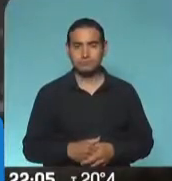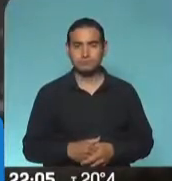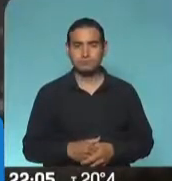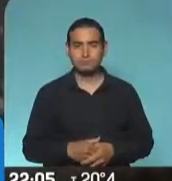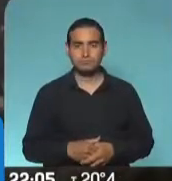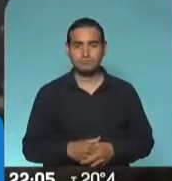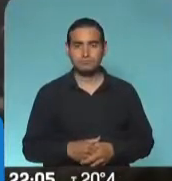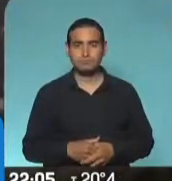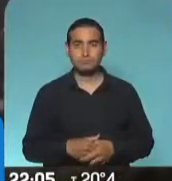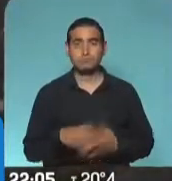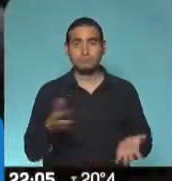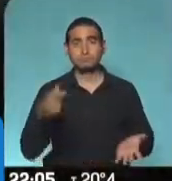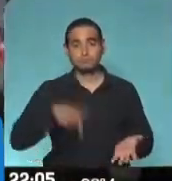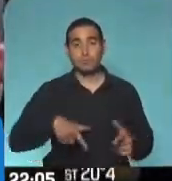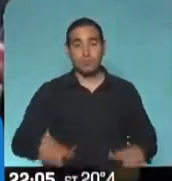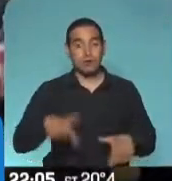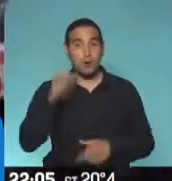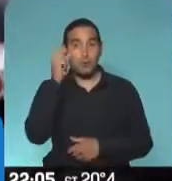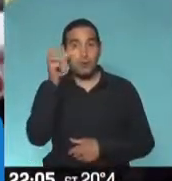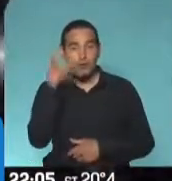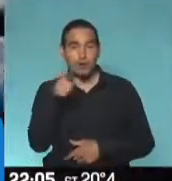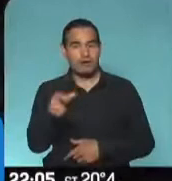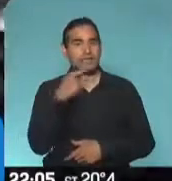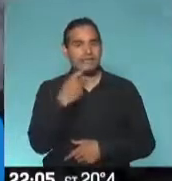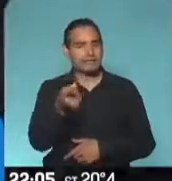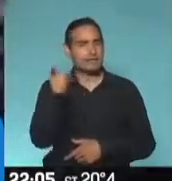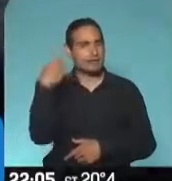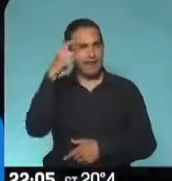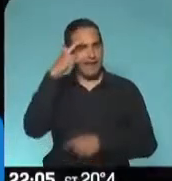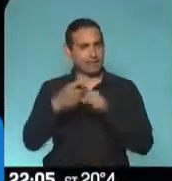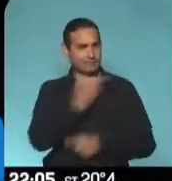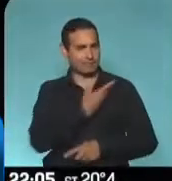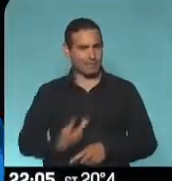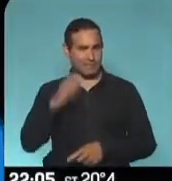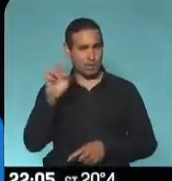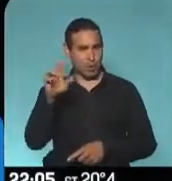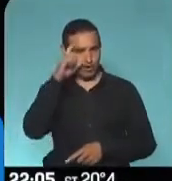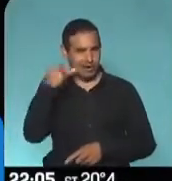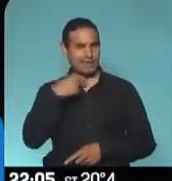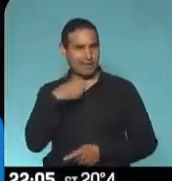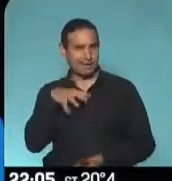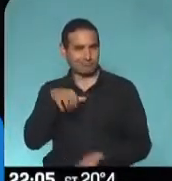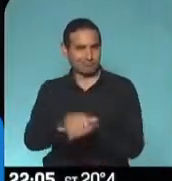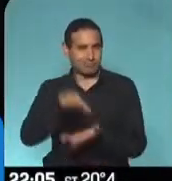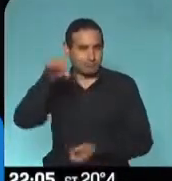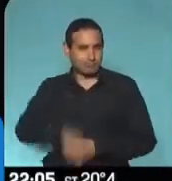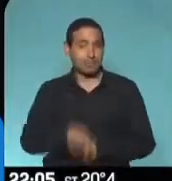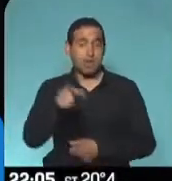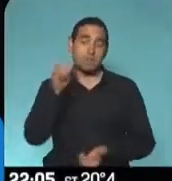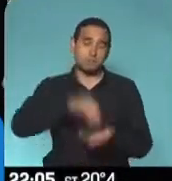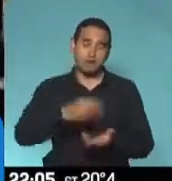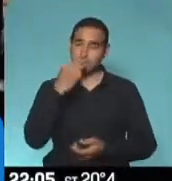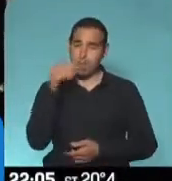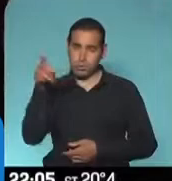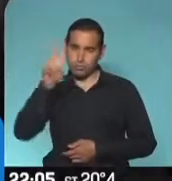Moreno adjudicó la grave situación a un intento de golpe impulsado por su antecesor, Rafael Correa, y el presidente de Venezuela, Nicolás